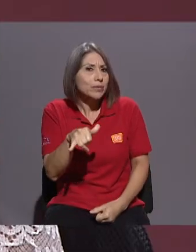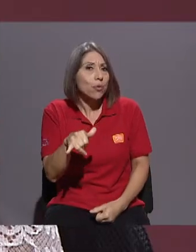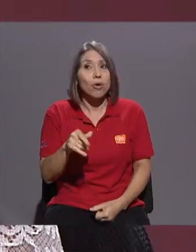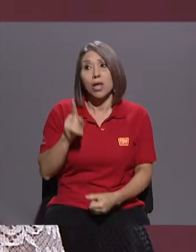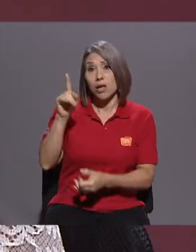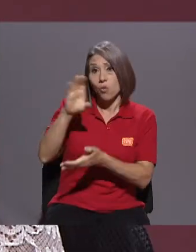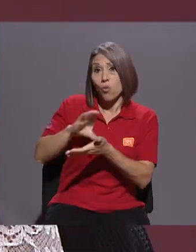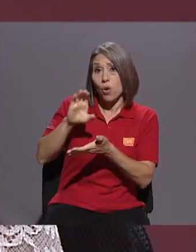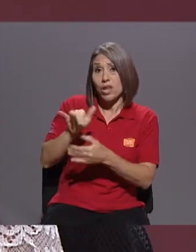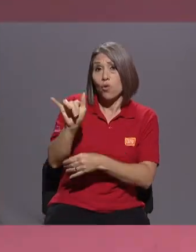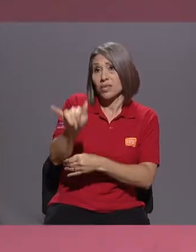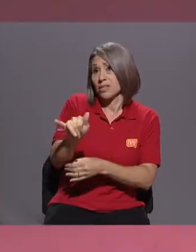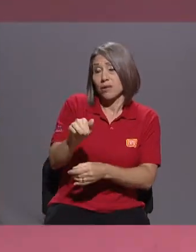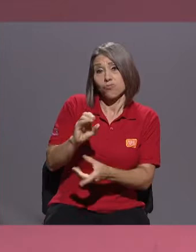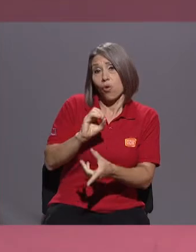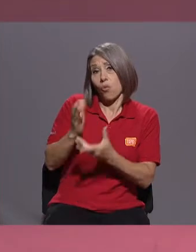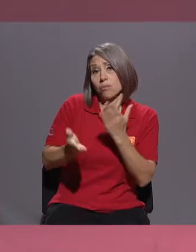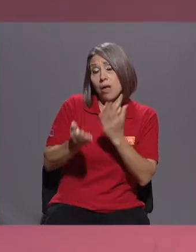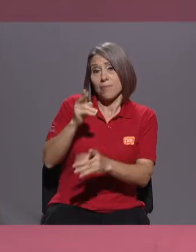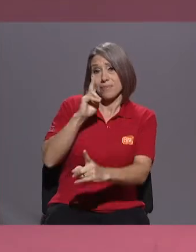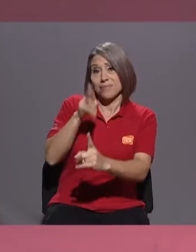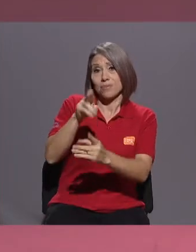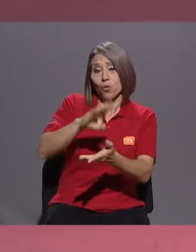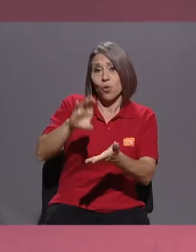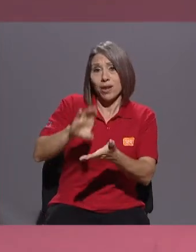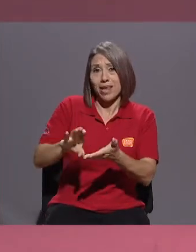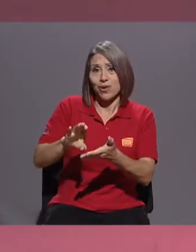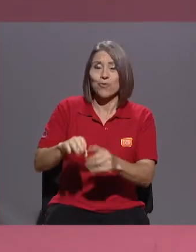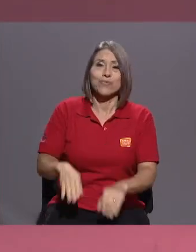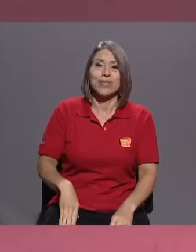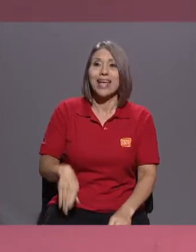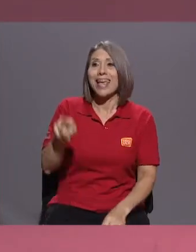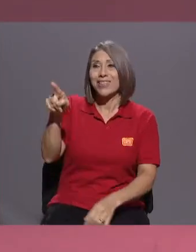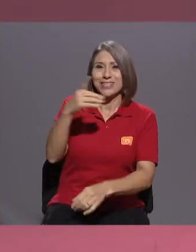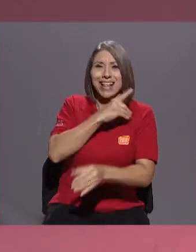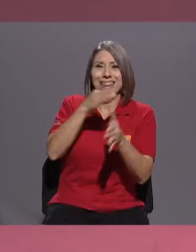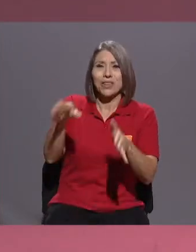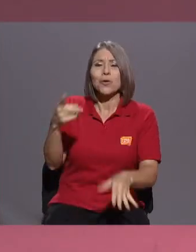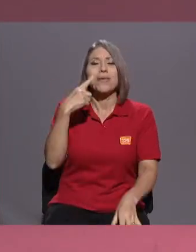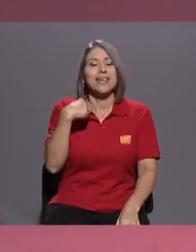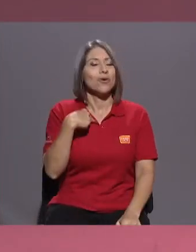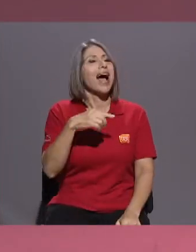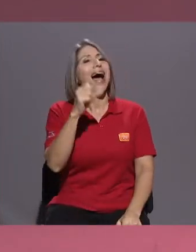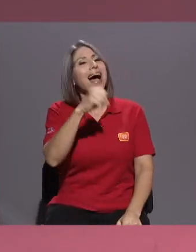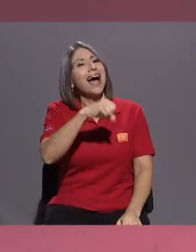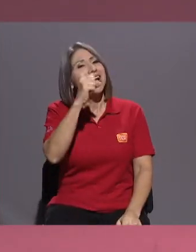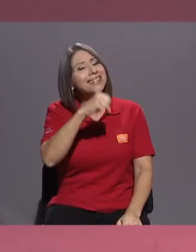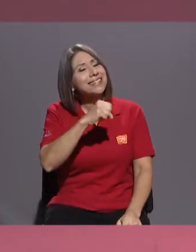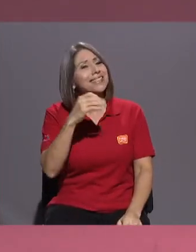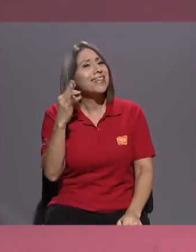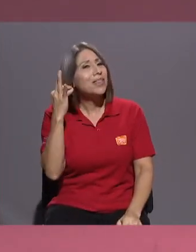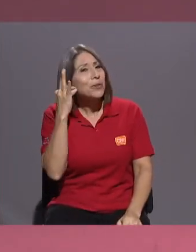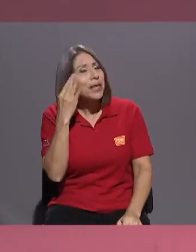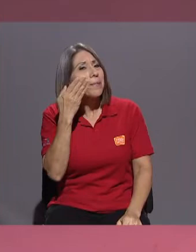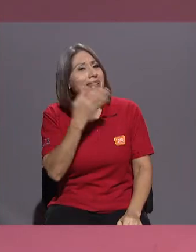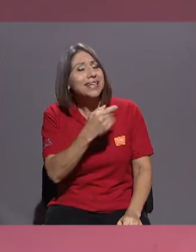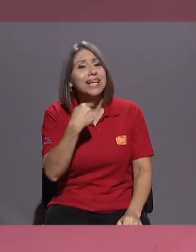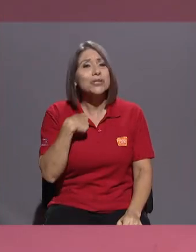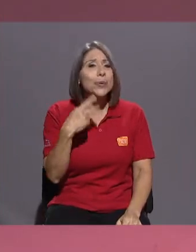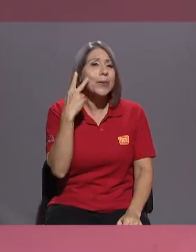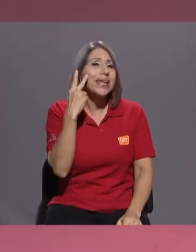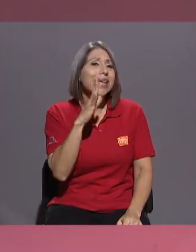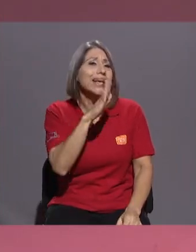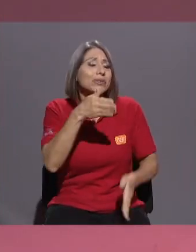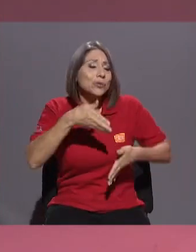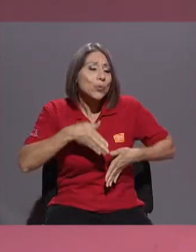Viviendo lo mismo? colegio así O en ese mismo colegio Claro Entonces dice Ay sí Doña Patricia Es que yo lo